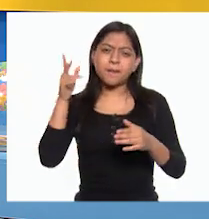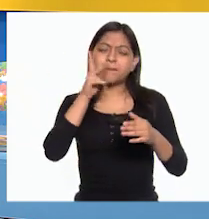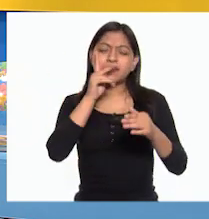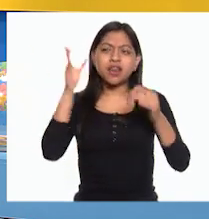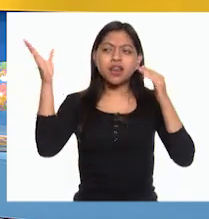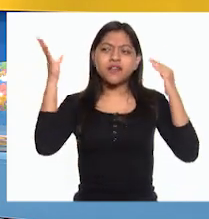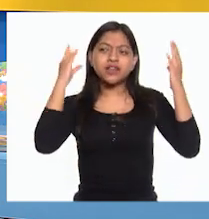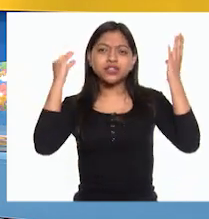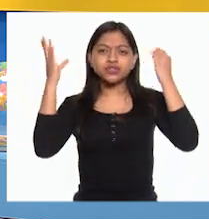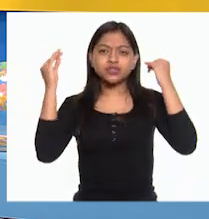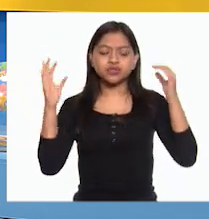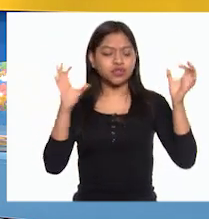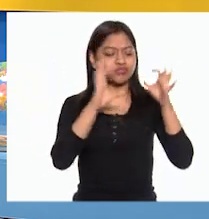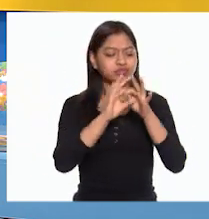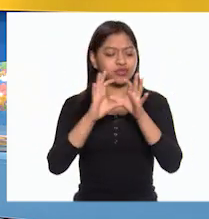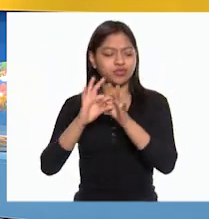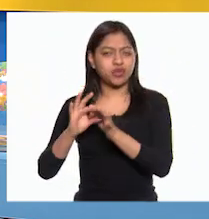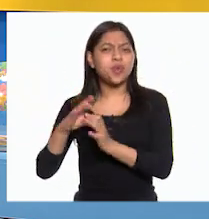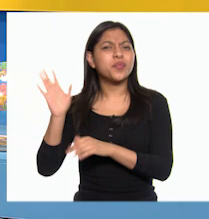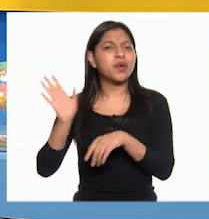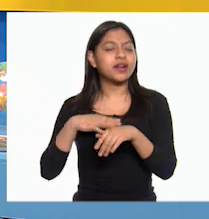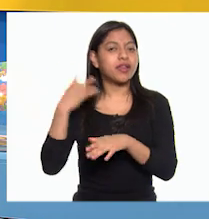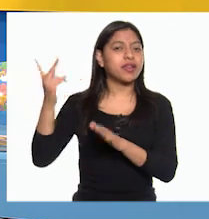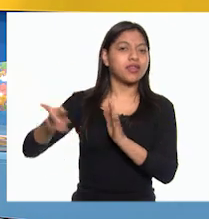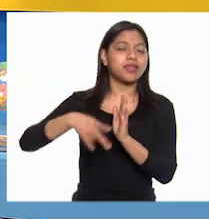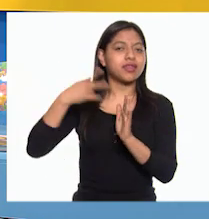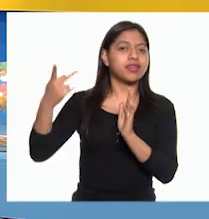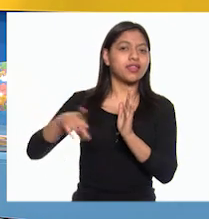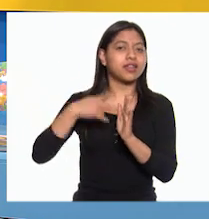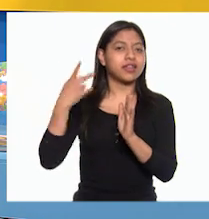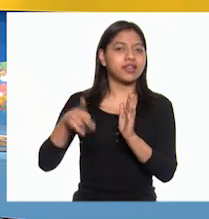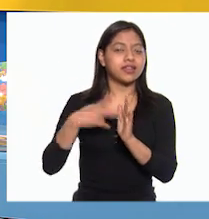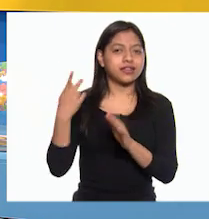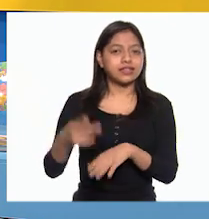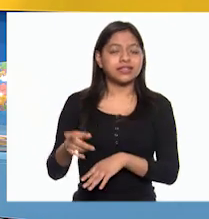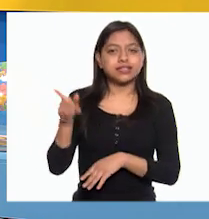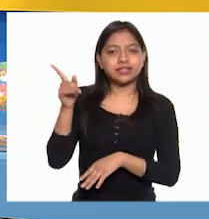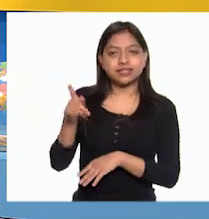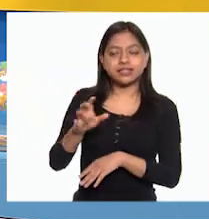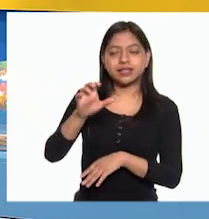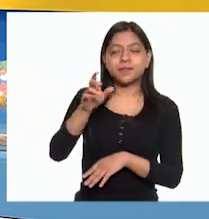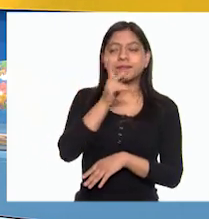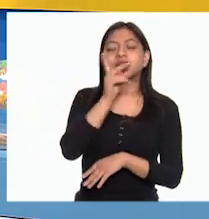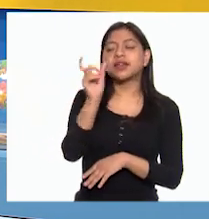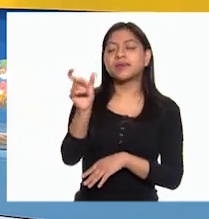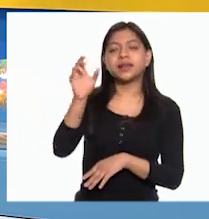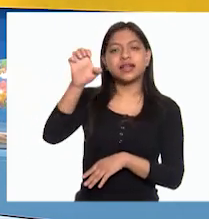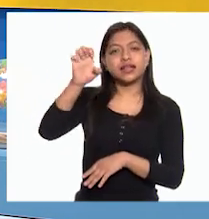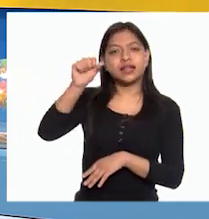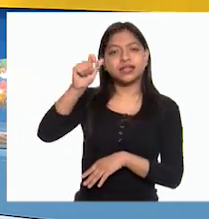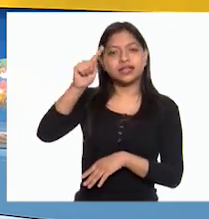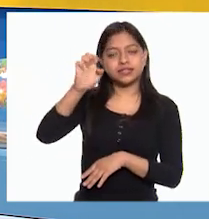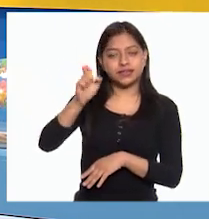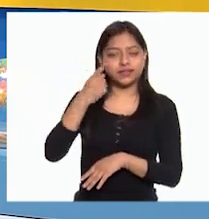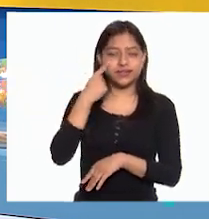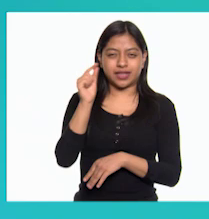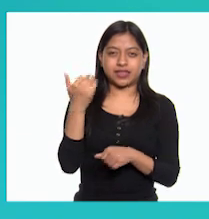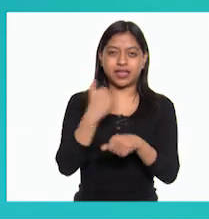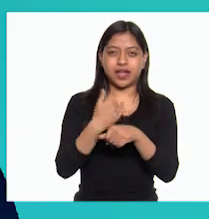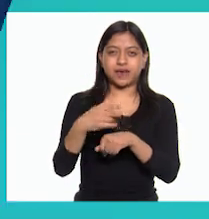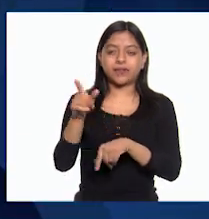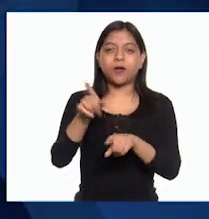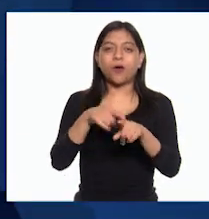entre otras cosas, por la repetición de la palabra este, esta, este. Pueden verlas subrayadas con